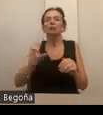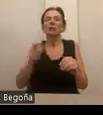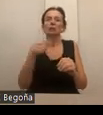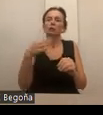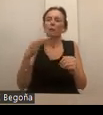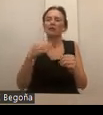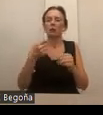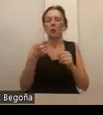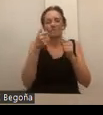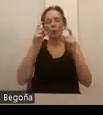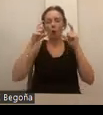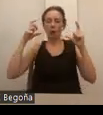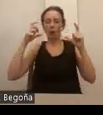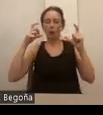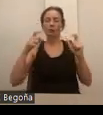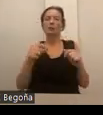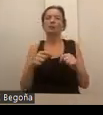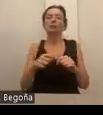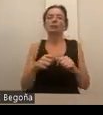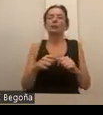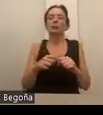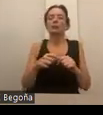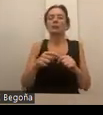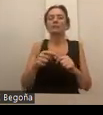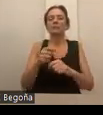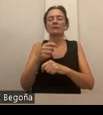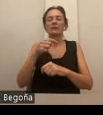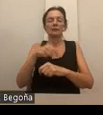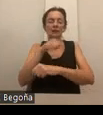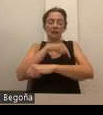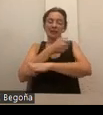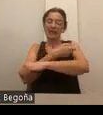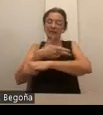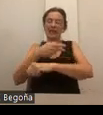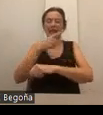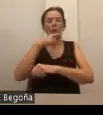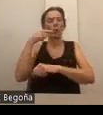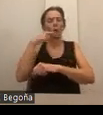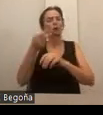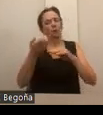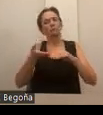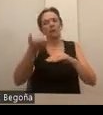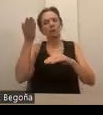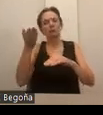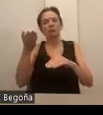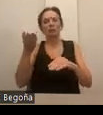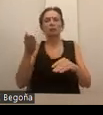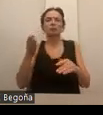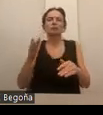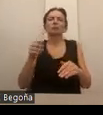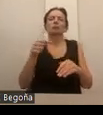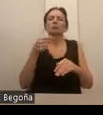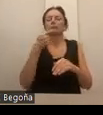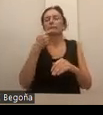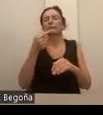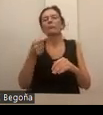con sobrepeso, con niveles de glucosa en las últimas analíticas, pues que su médico no le ha dicho, su doctora no le ha